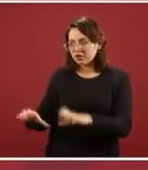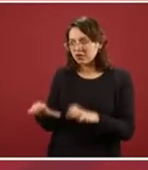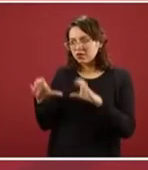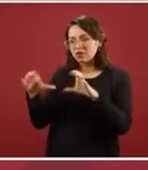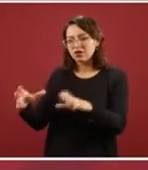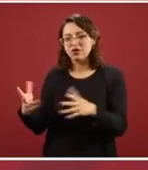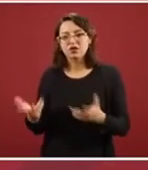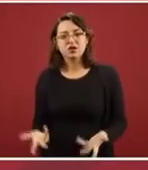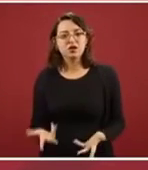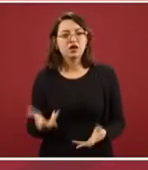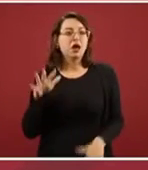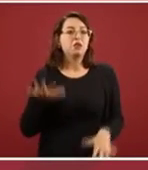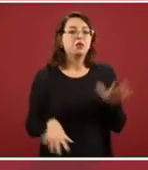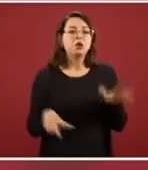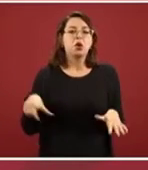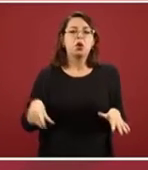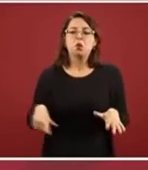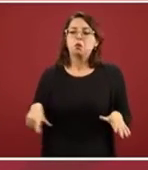desde el Estado